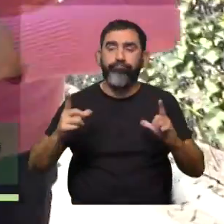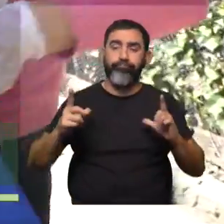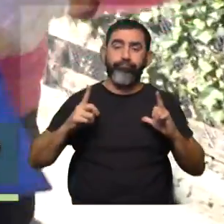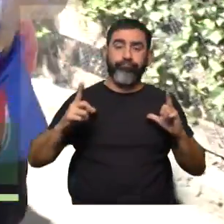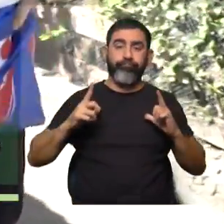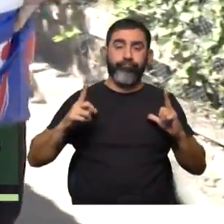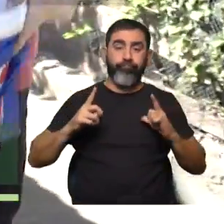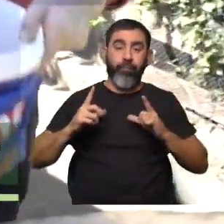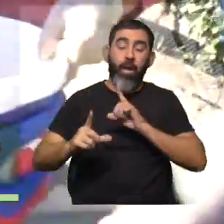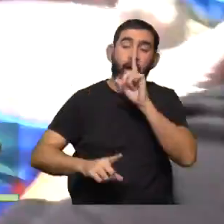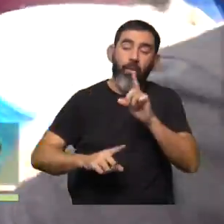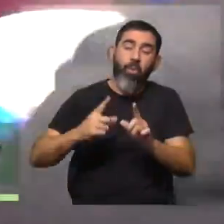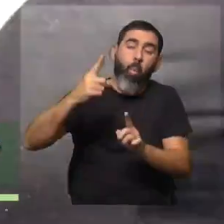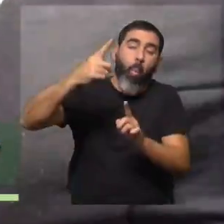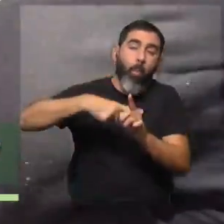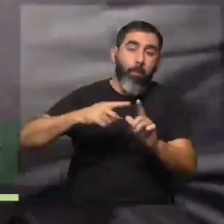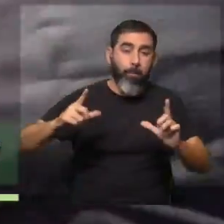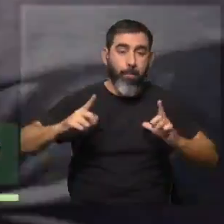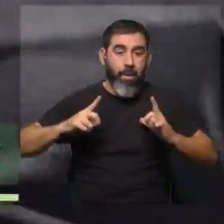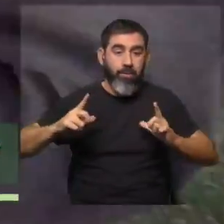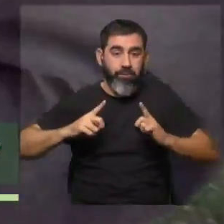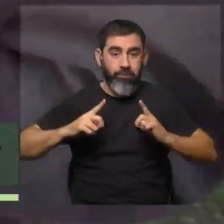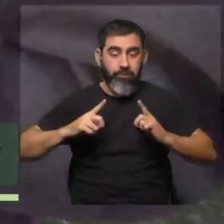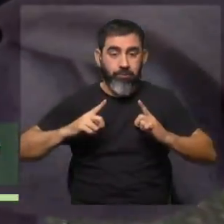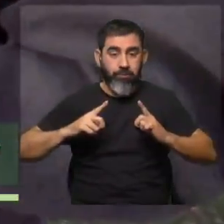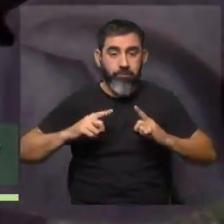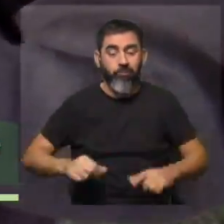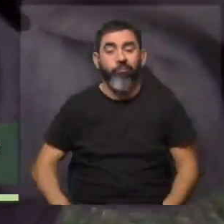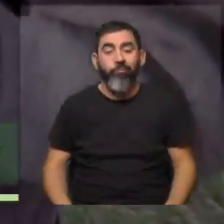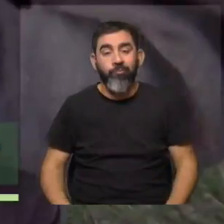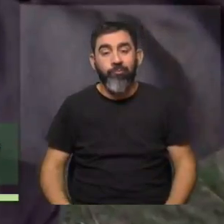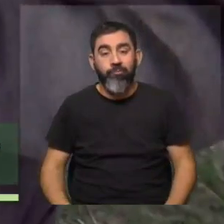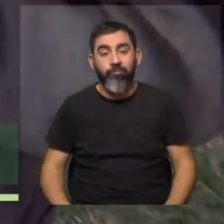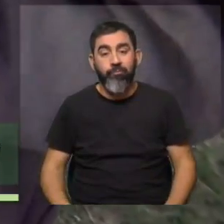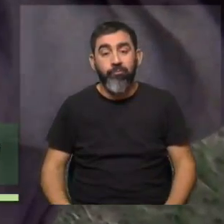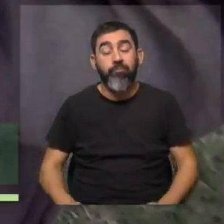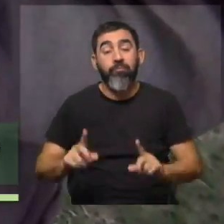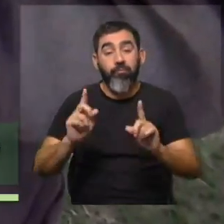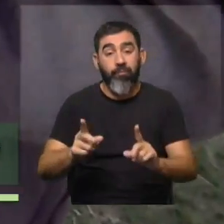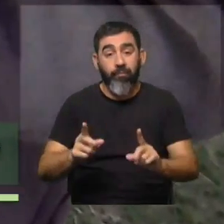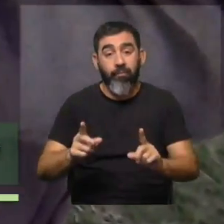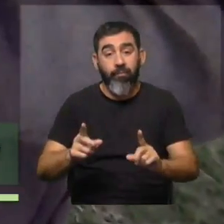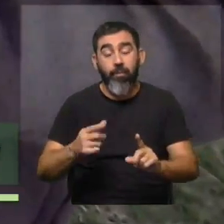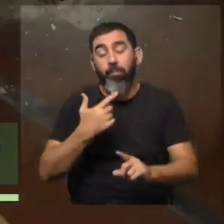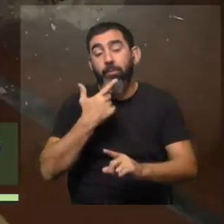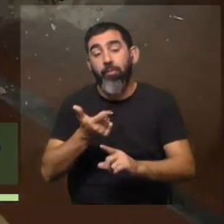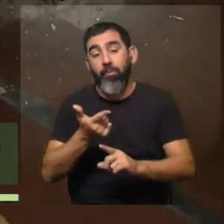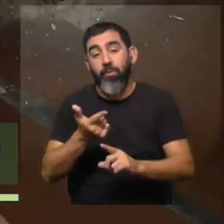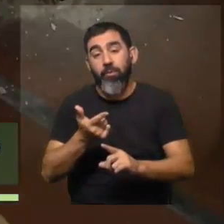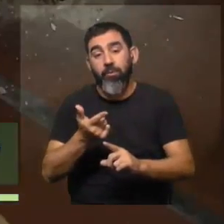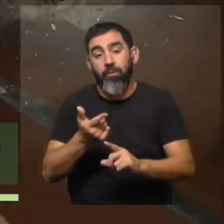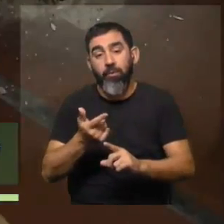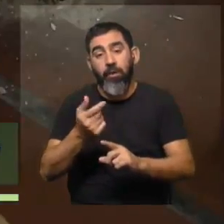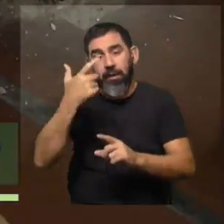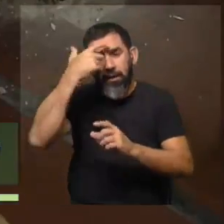hay esperas de por lo menos un mes y también hay como por ejemplo hay un uso muy